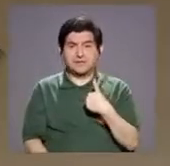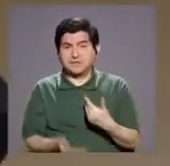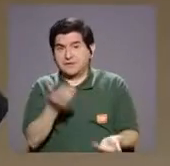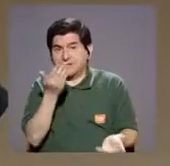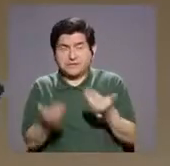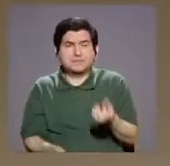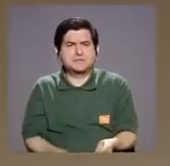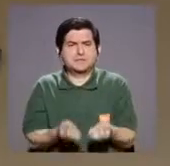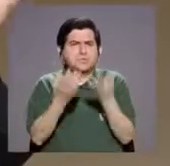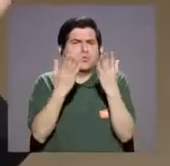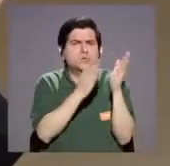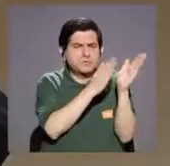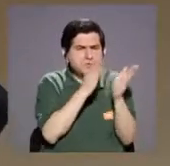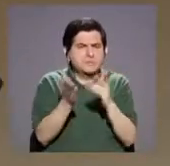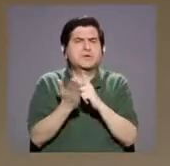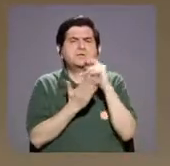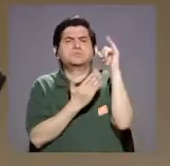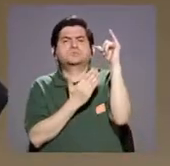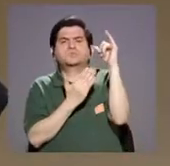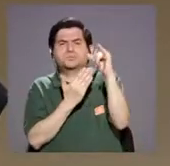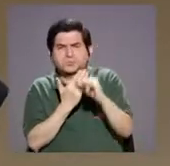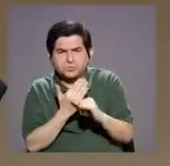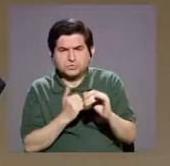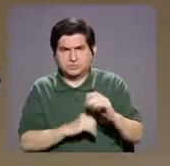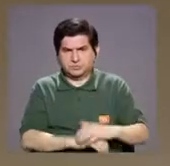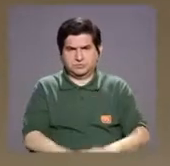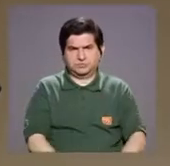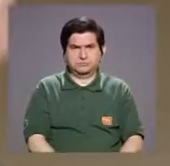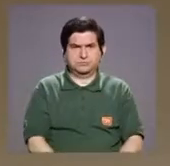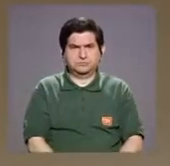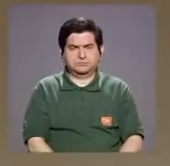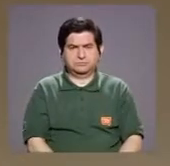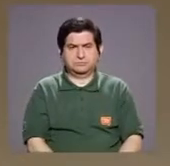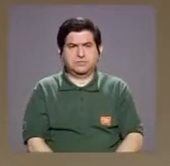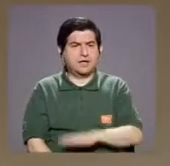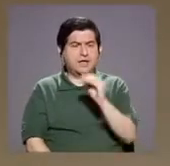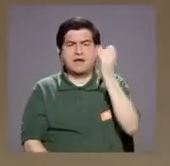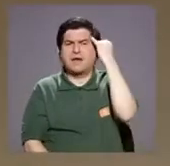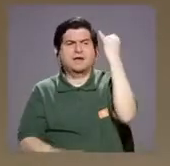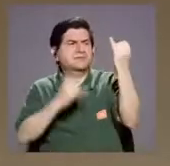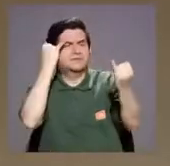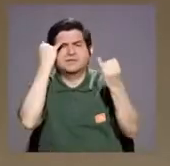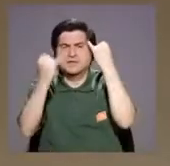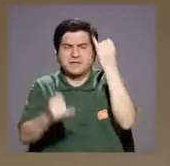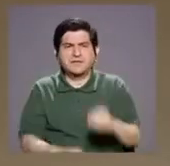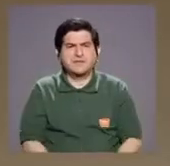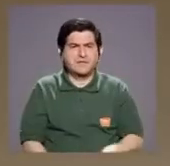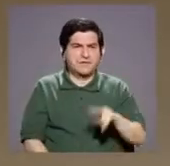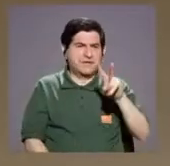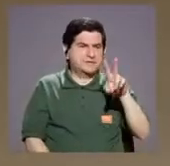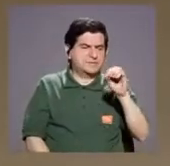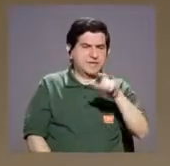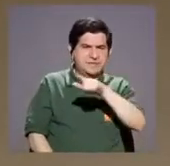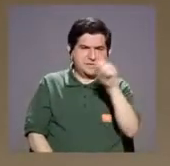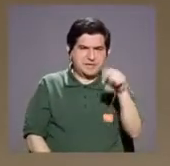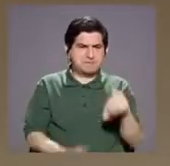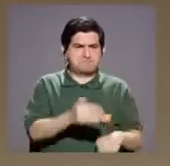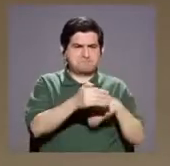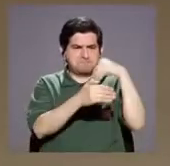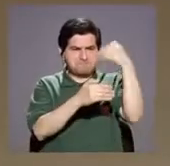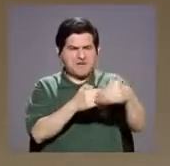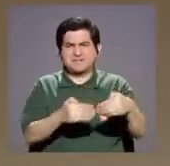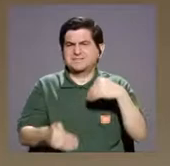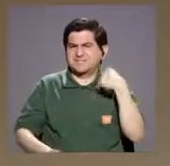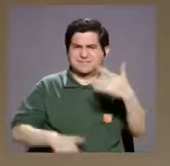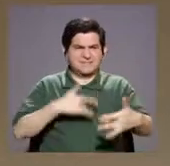planes de proyectos de ideas 20 meses después como